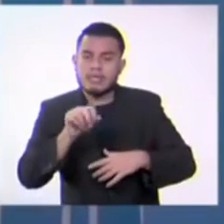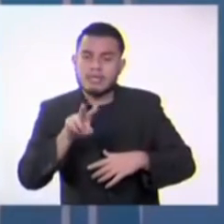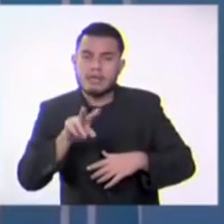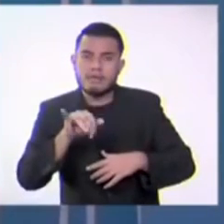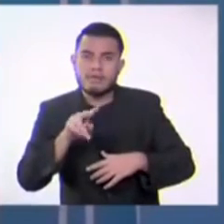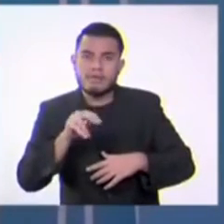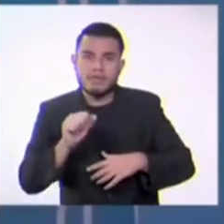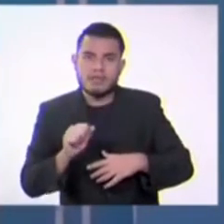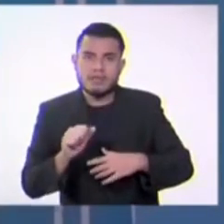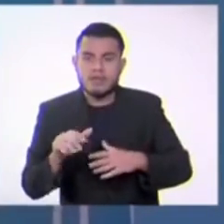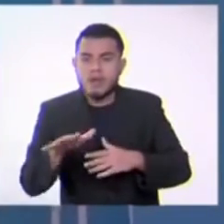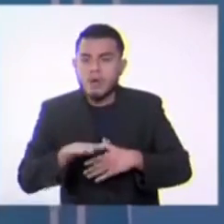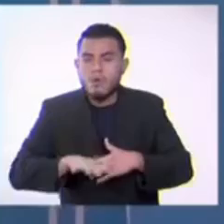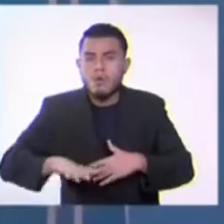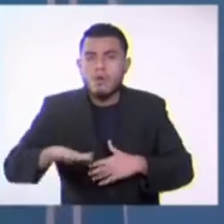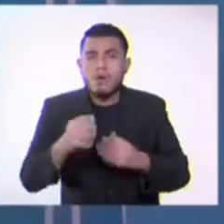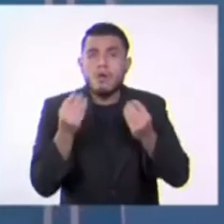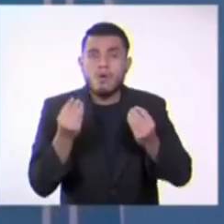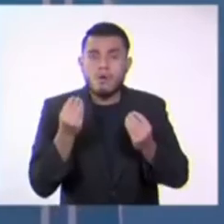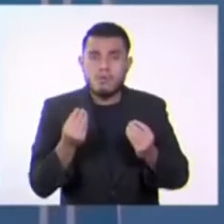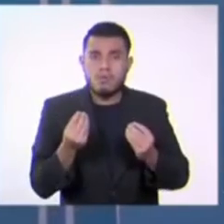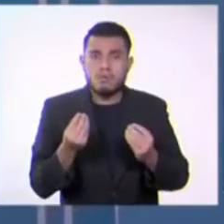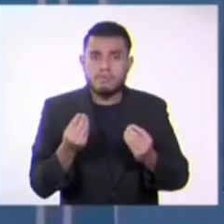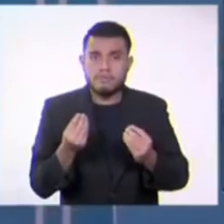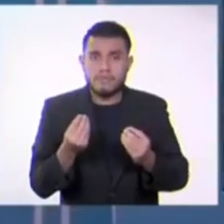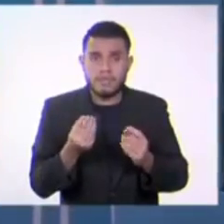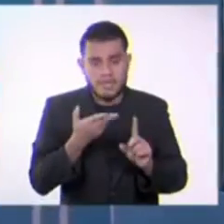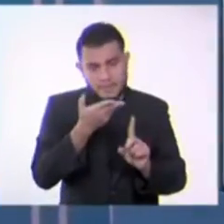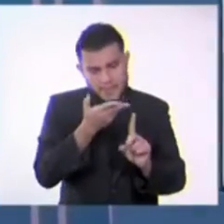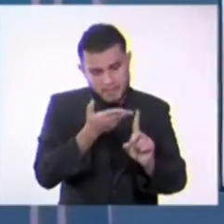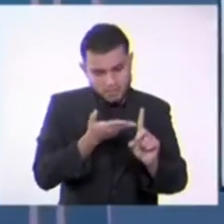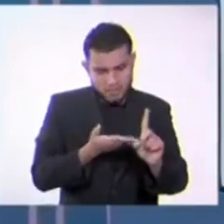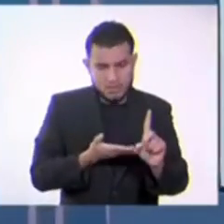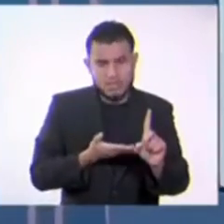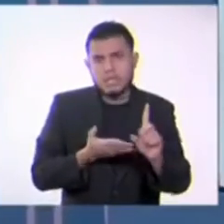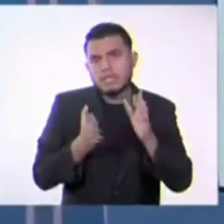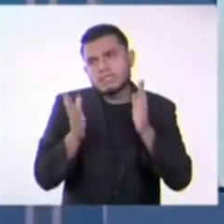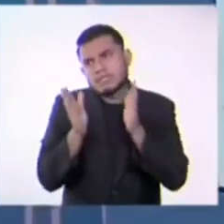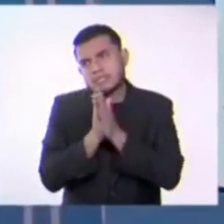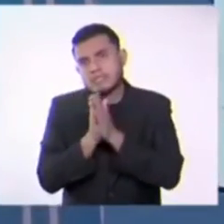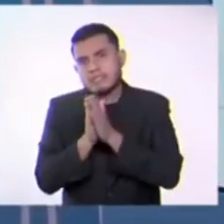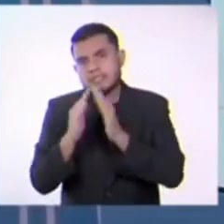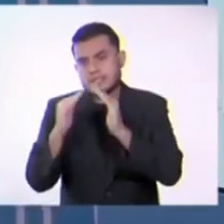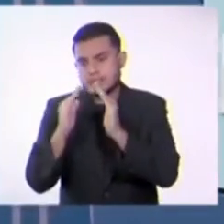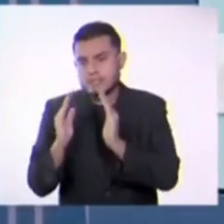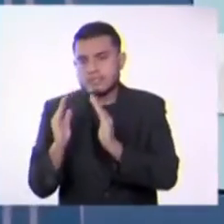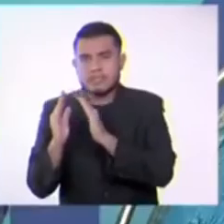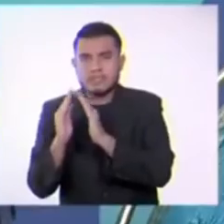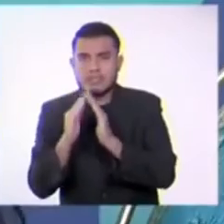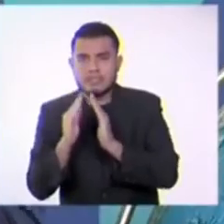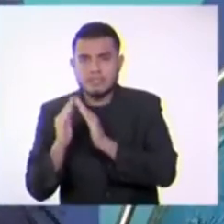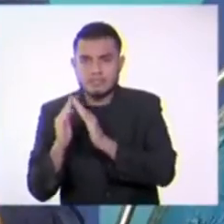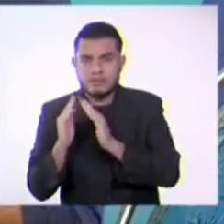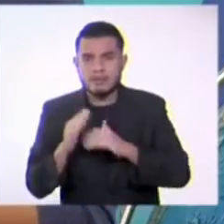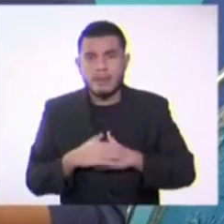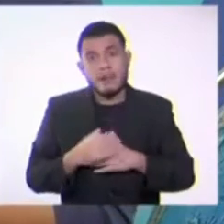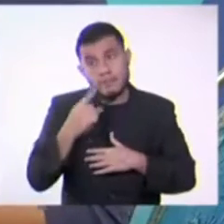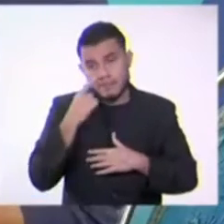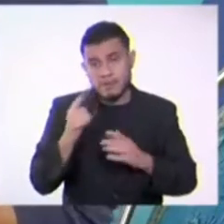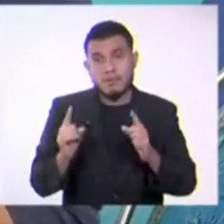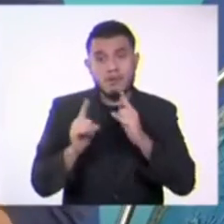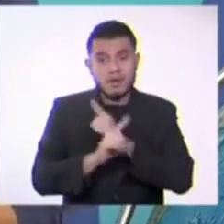de las características, cómo debían de ser el perfil de las personas que iban a optar a este tipo de viviendas. Muy bien, ahí estamos viendo ya cambios